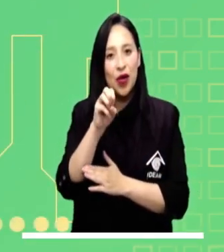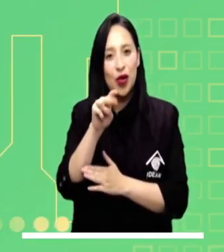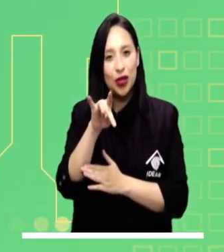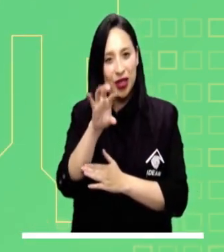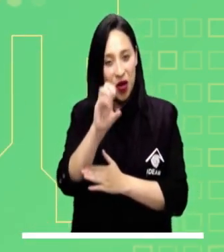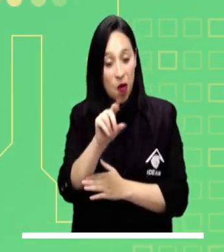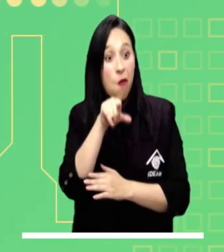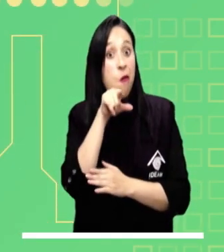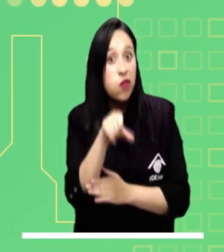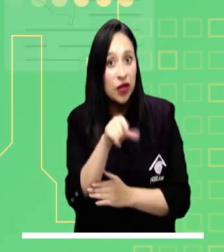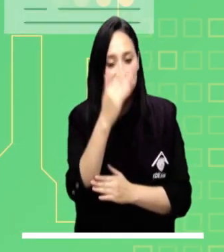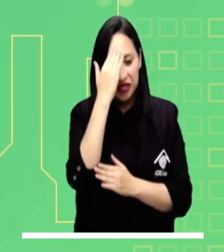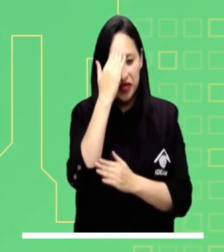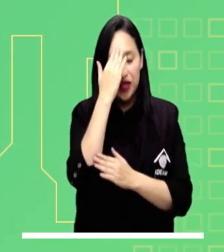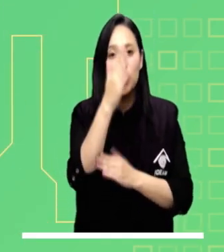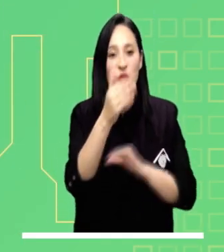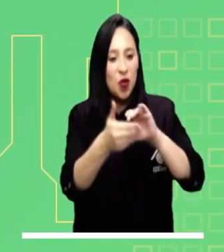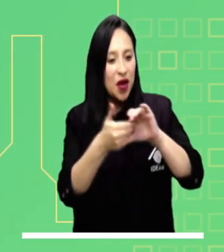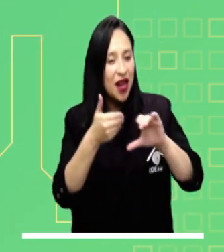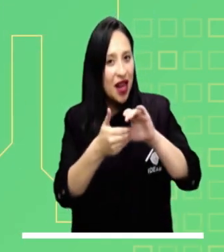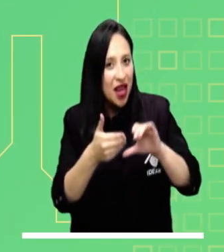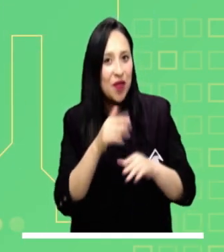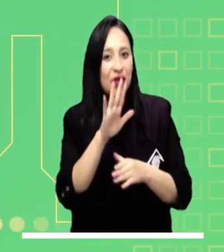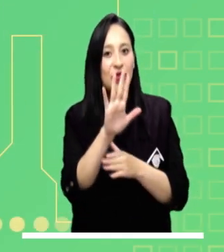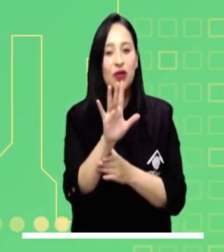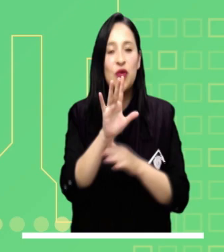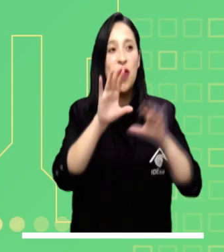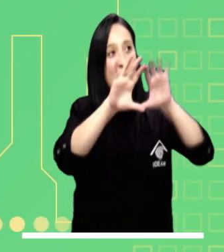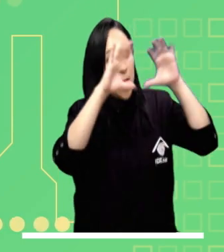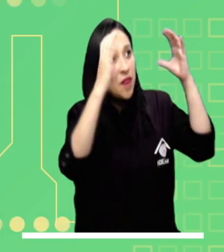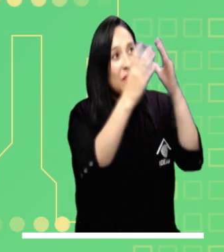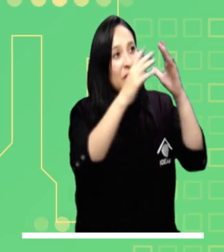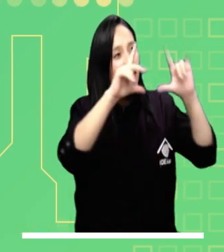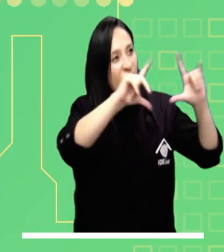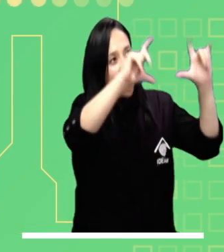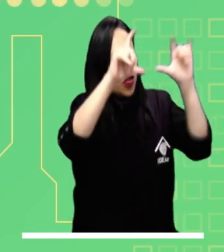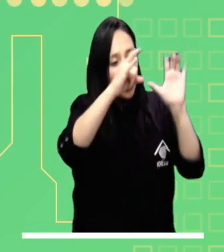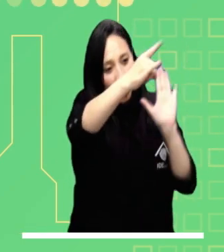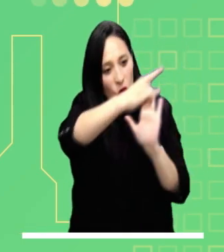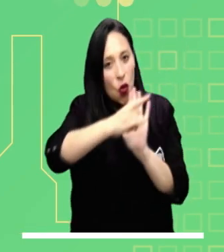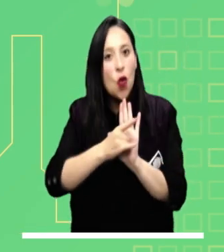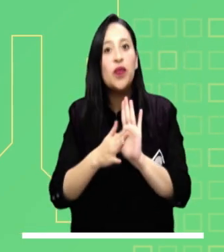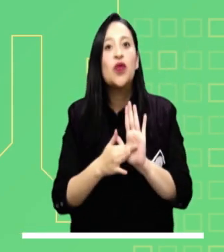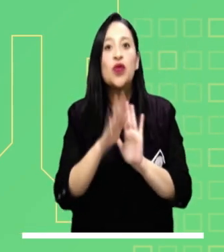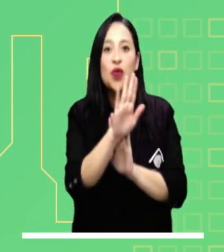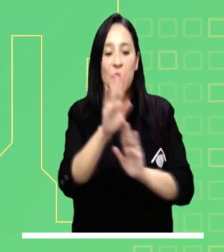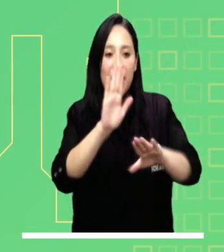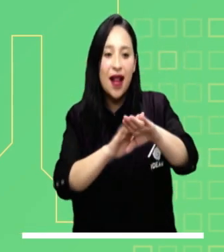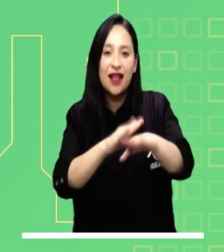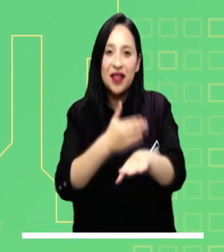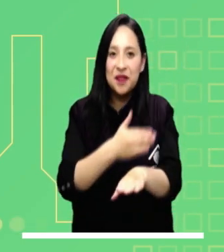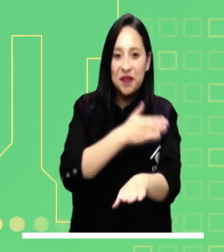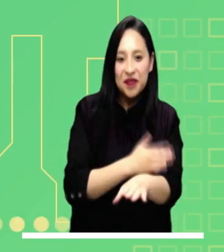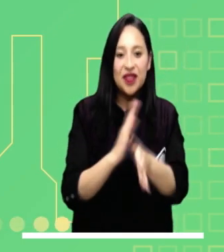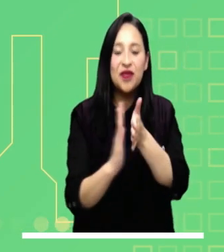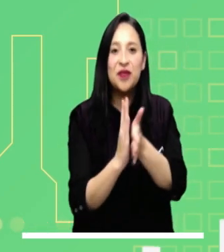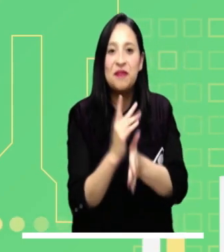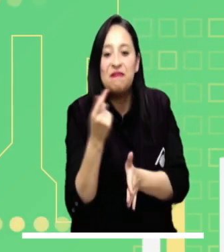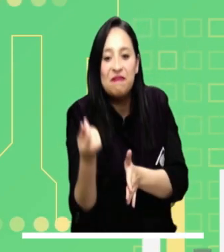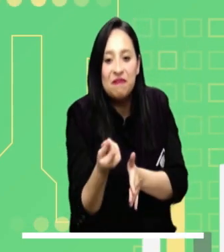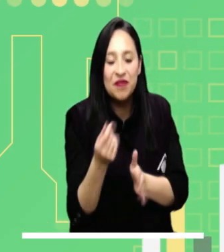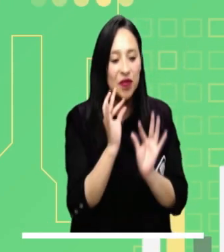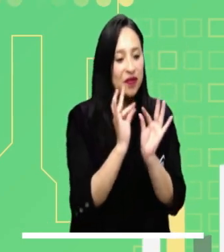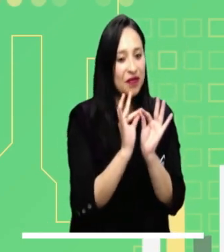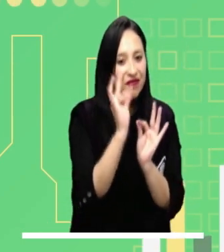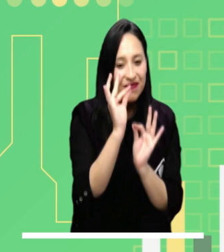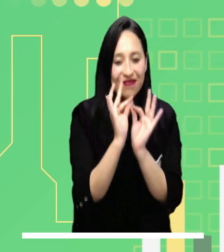nuestra aplicación Mi Pronóstico. Consulte los pronósticos del estado del tiempo, las imágenes satelitales y conozca las